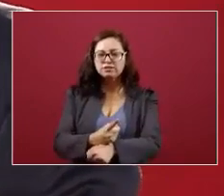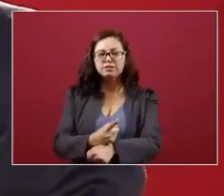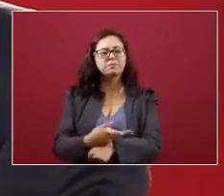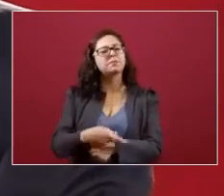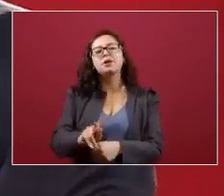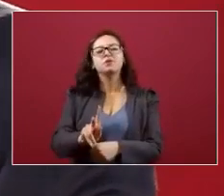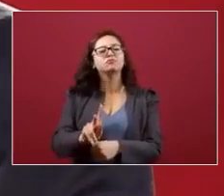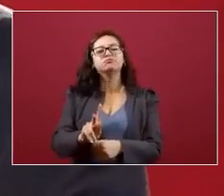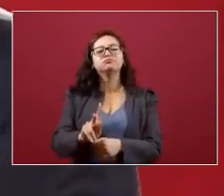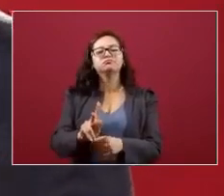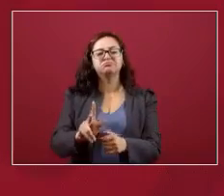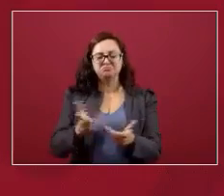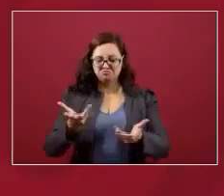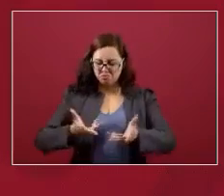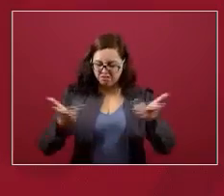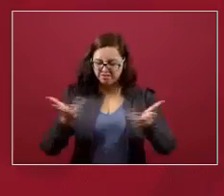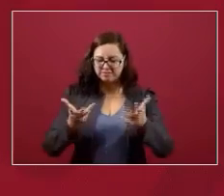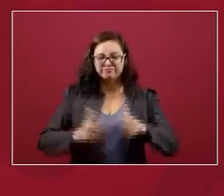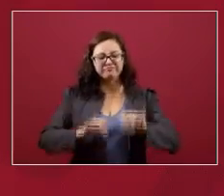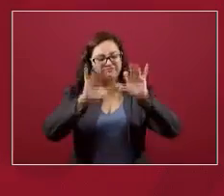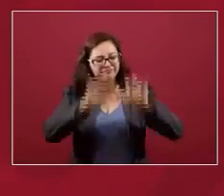maneras,